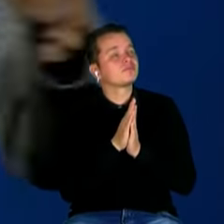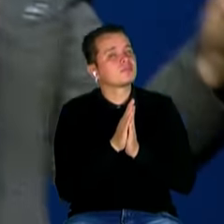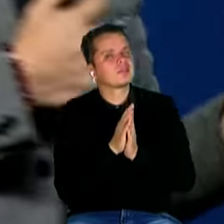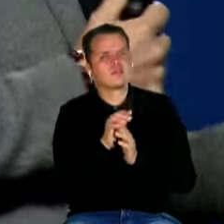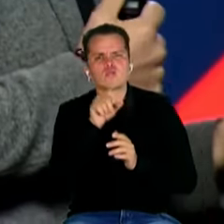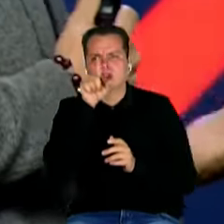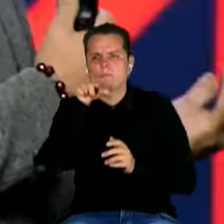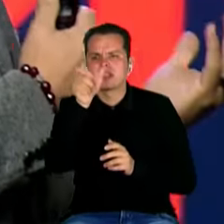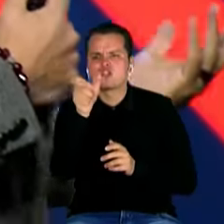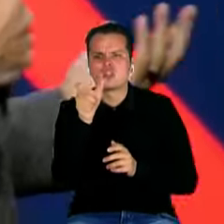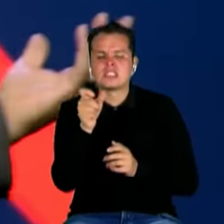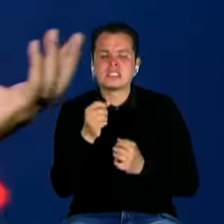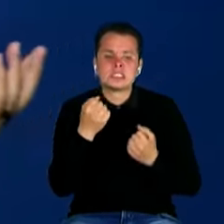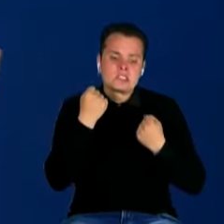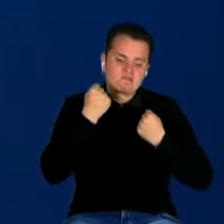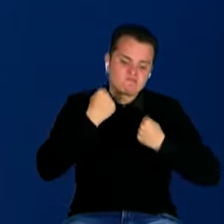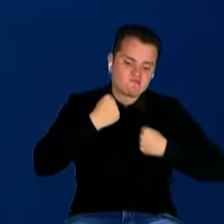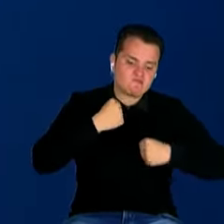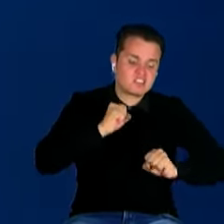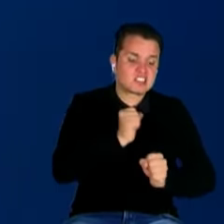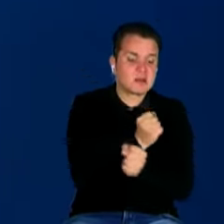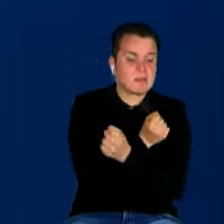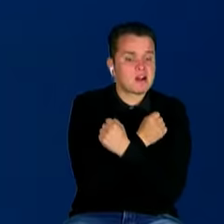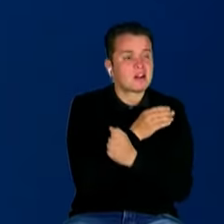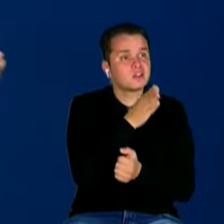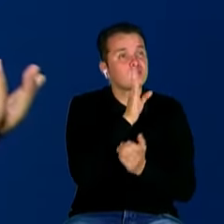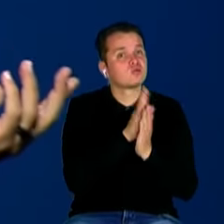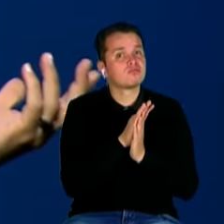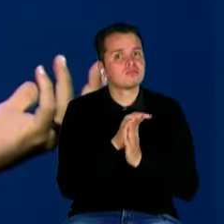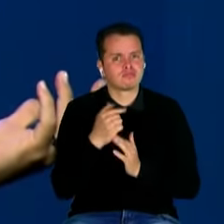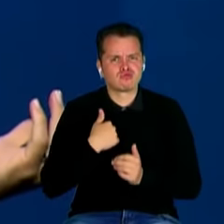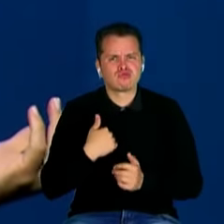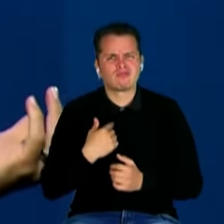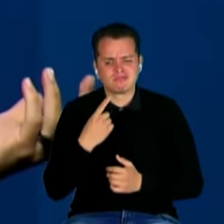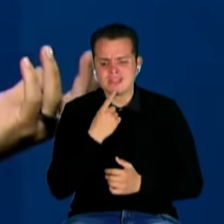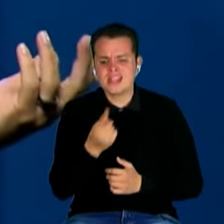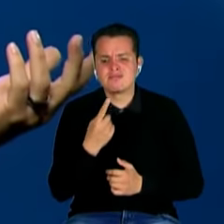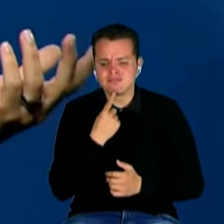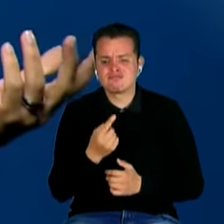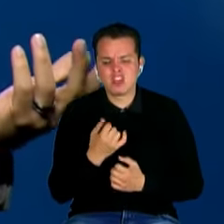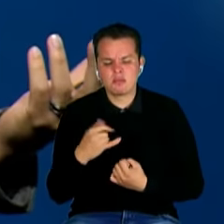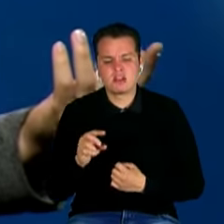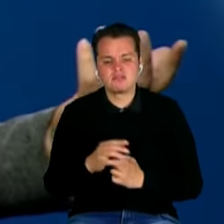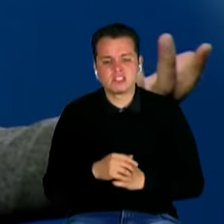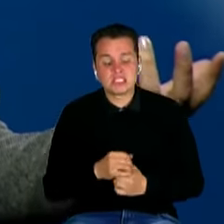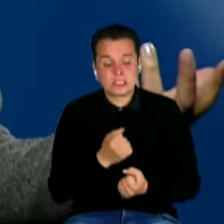Alguien me puede decir, me cuesta amar a Dios. Yo también lo dije muchas veces.